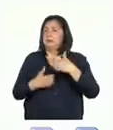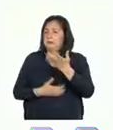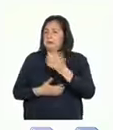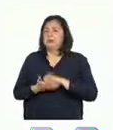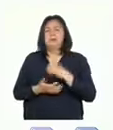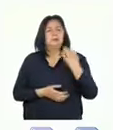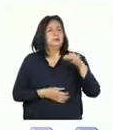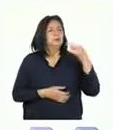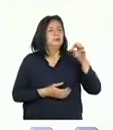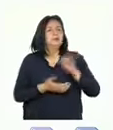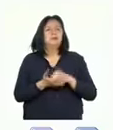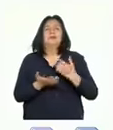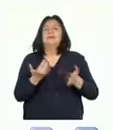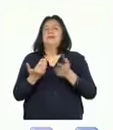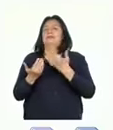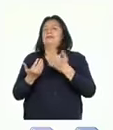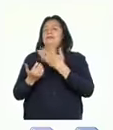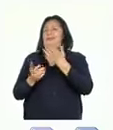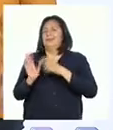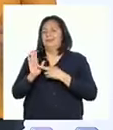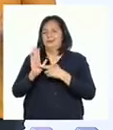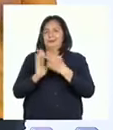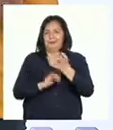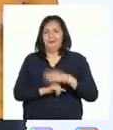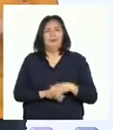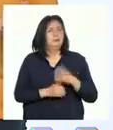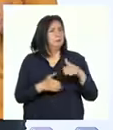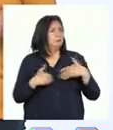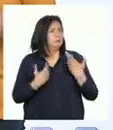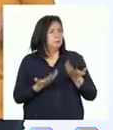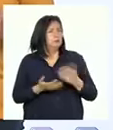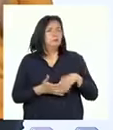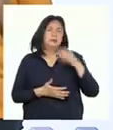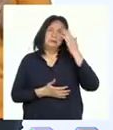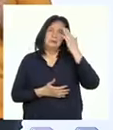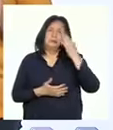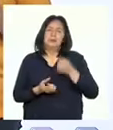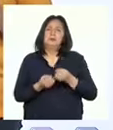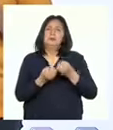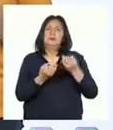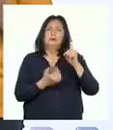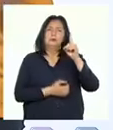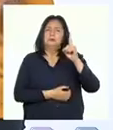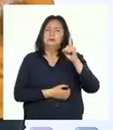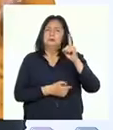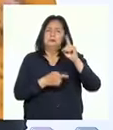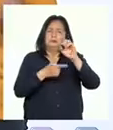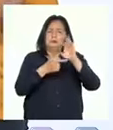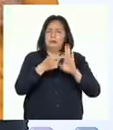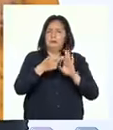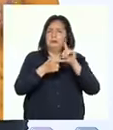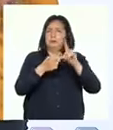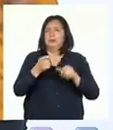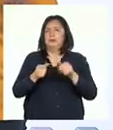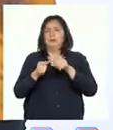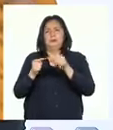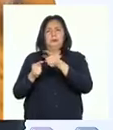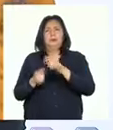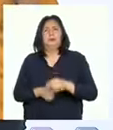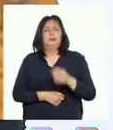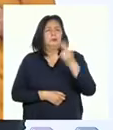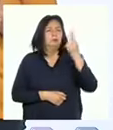buscar siempre la más fácil de representar. Podemos también calcular una fracción de un número como